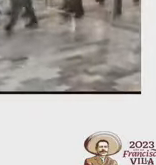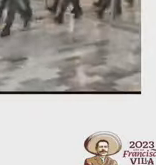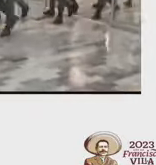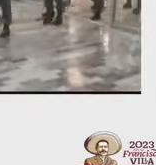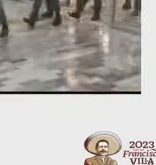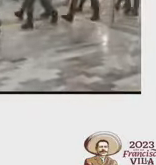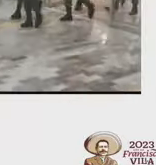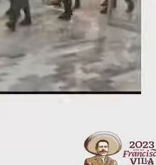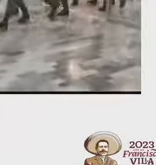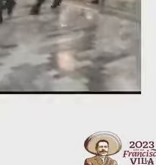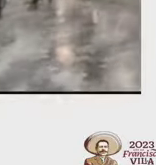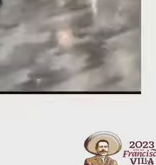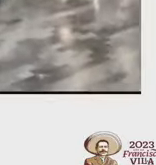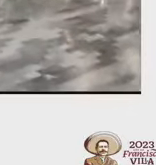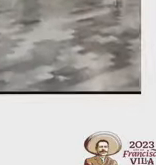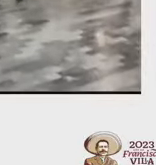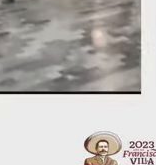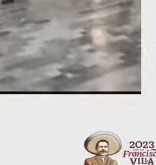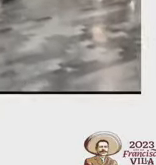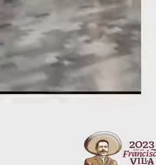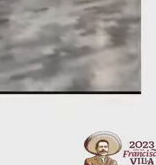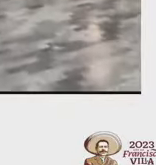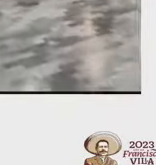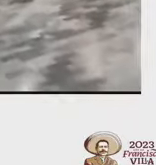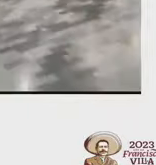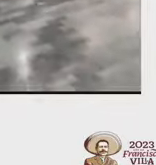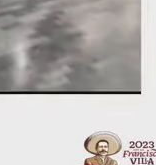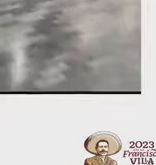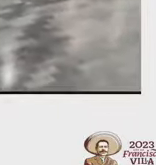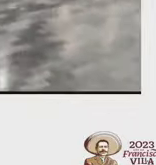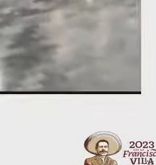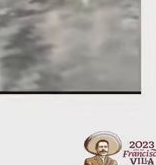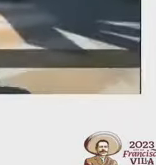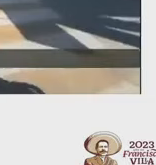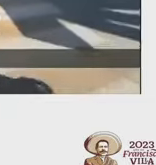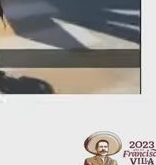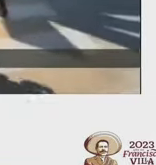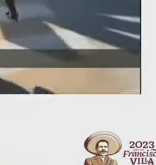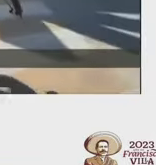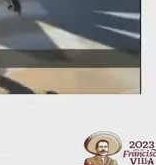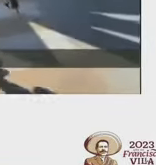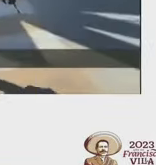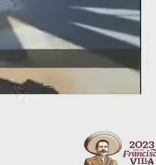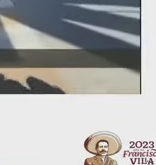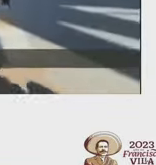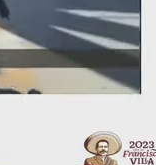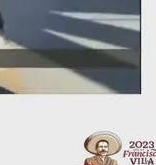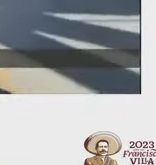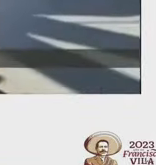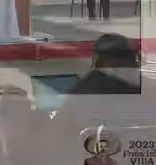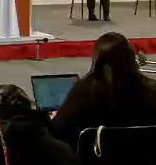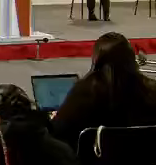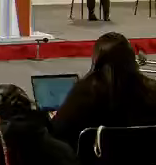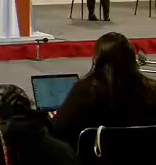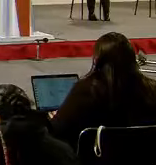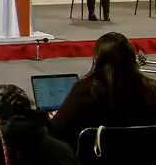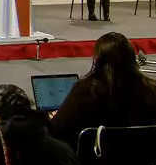2.340 en la erradicación intensiva de plantíos ilícitos, 10.050 en seguridad a